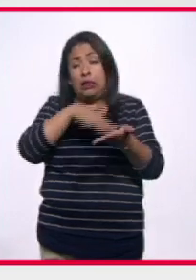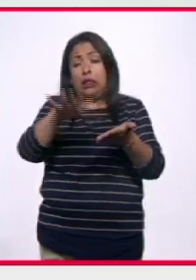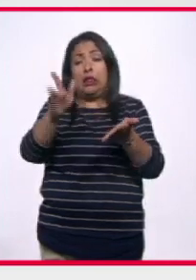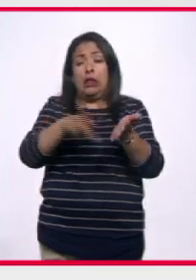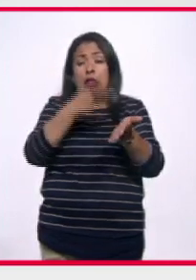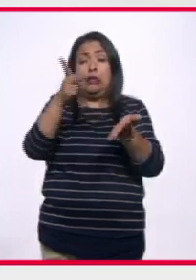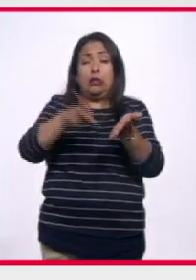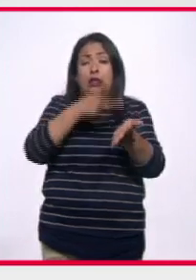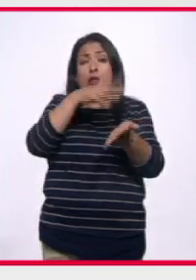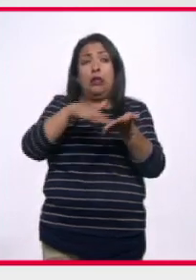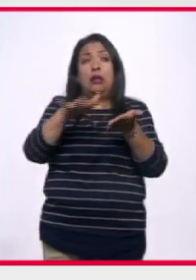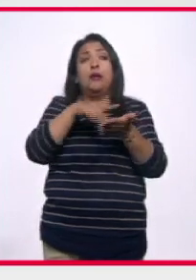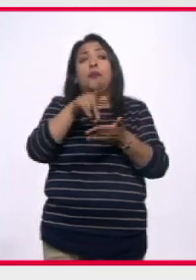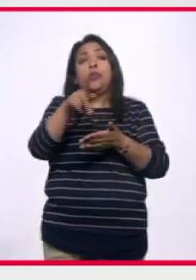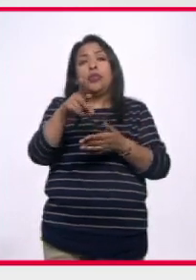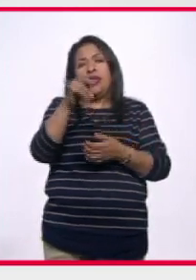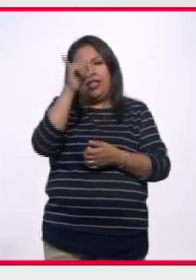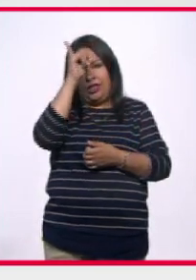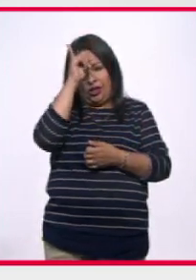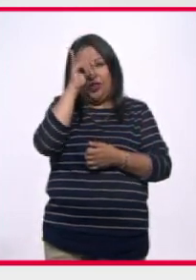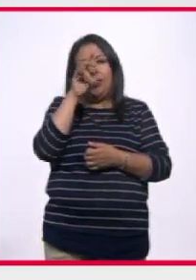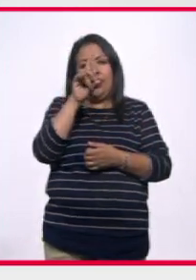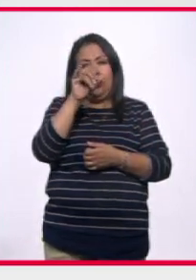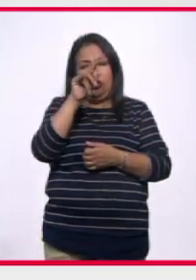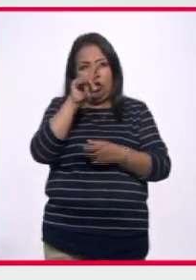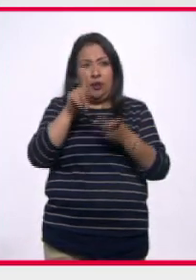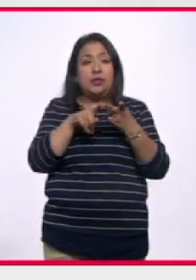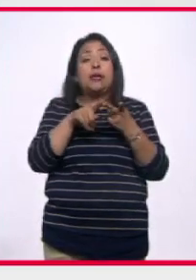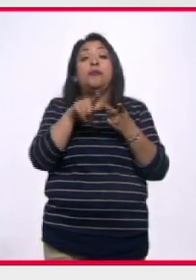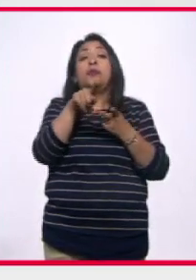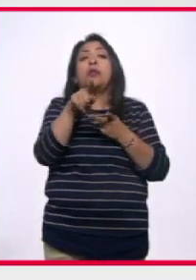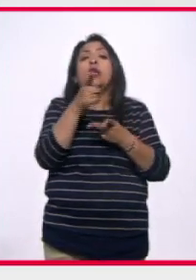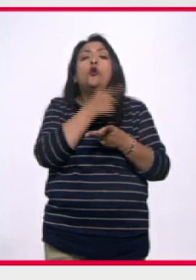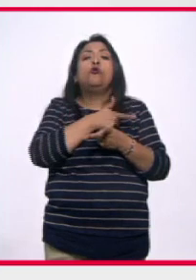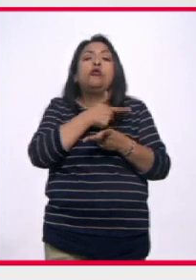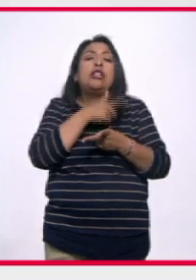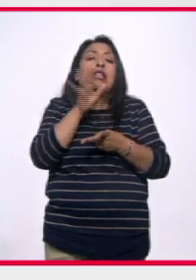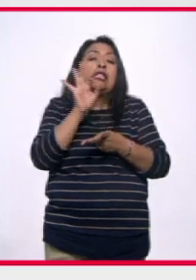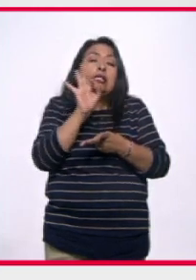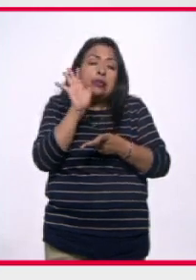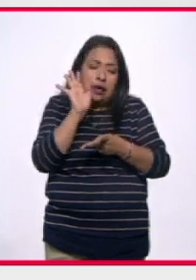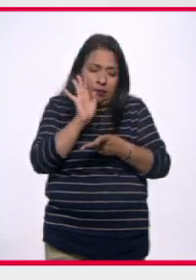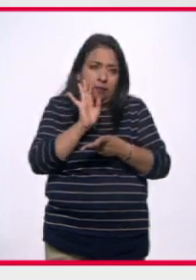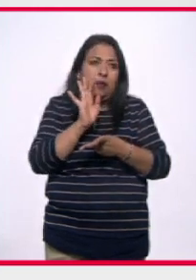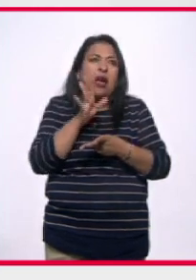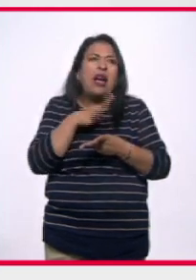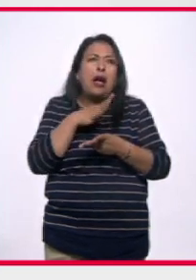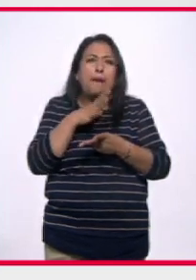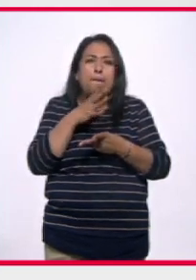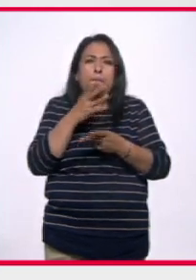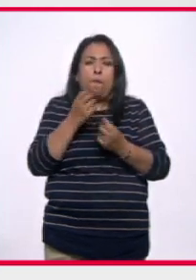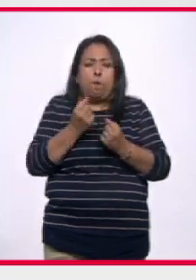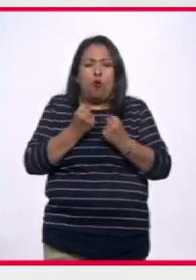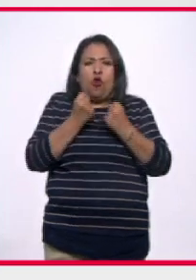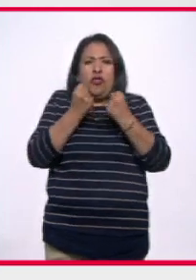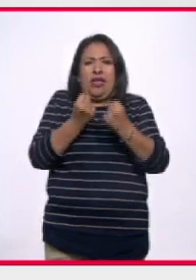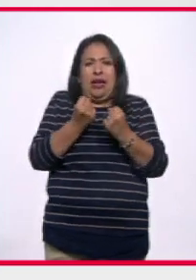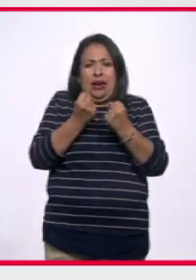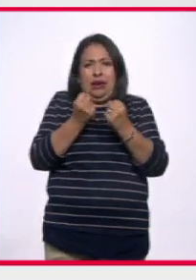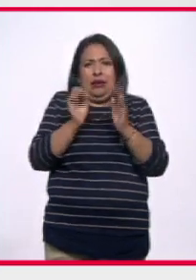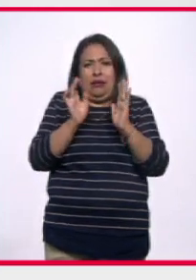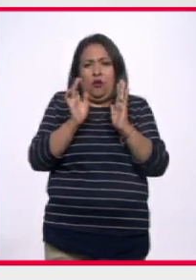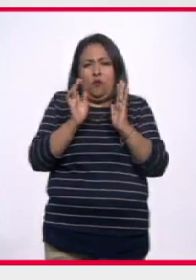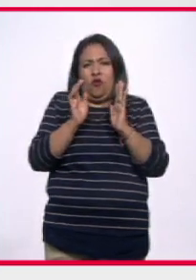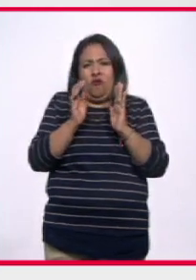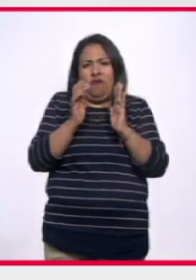veces de mi vida es el idiota de los oyes te gustaría si pudieras tener un poder sobrenatural cuál sería